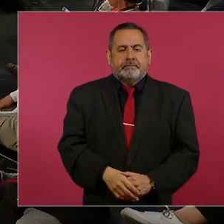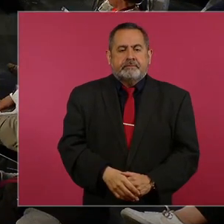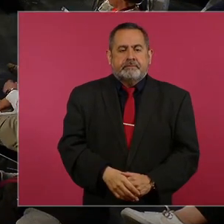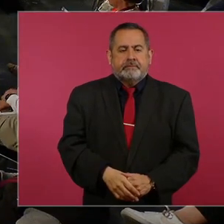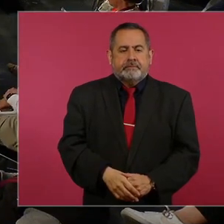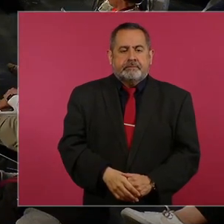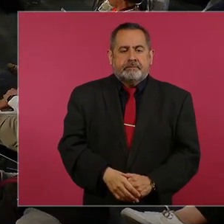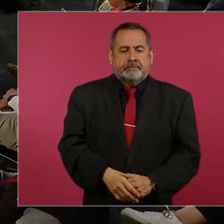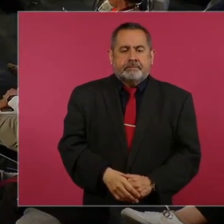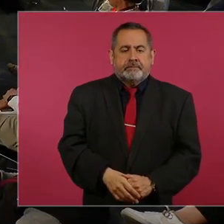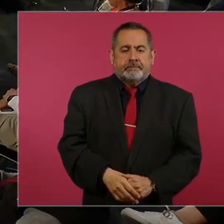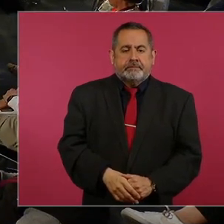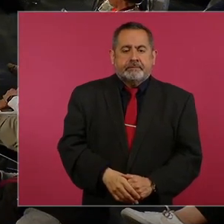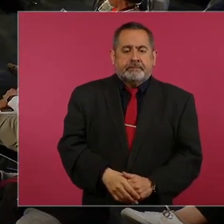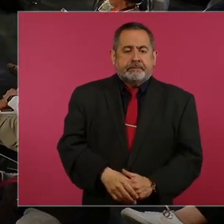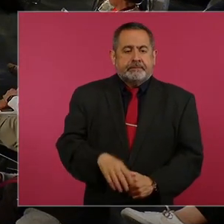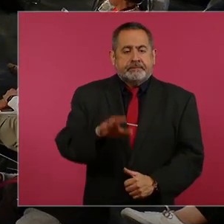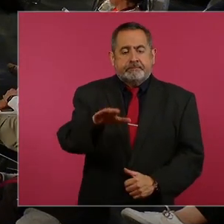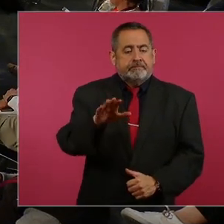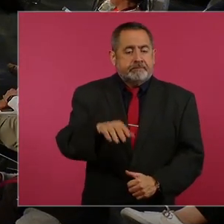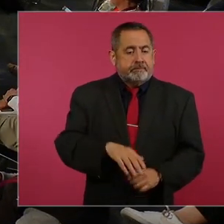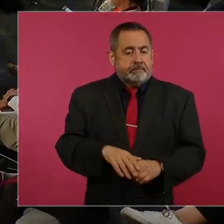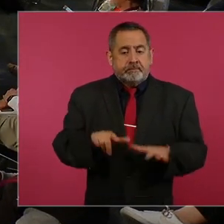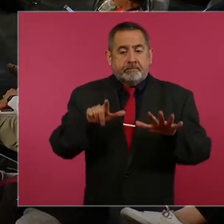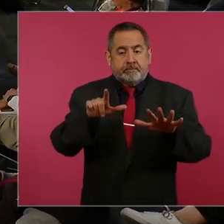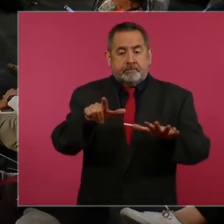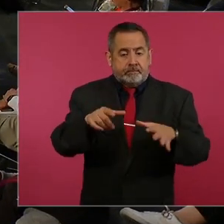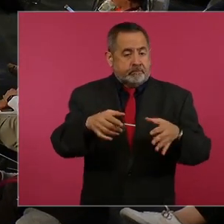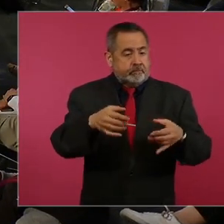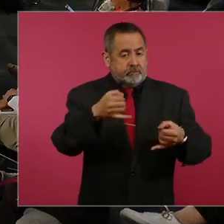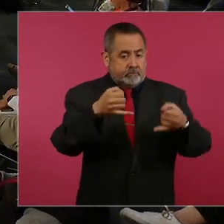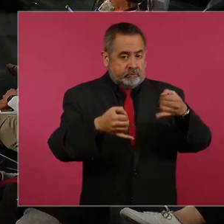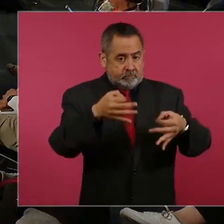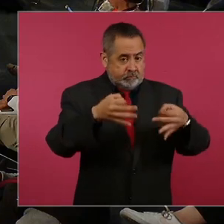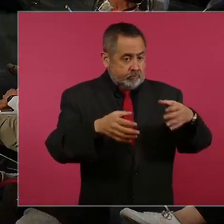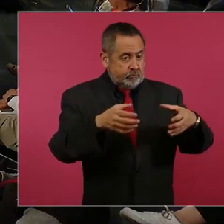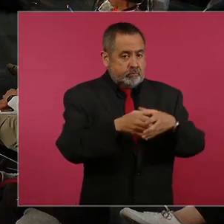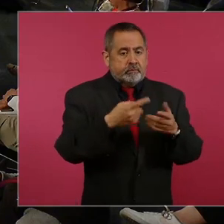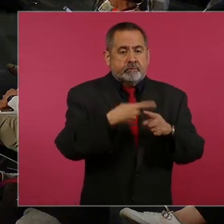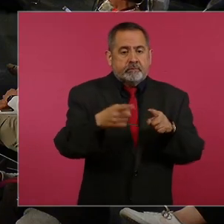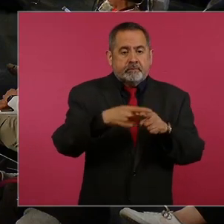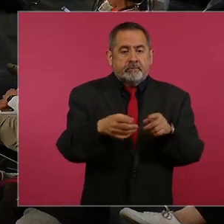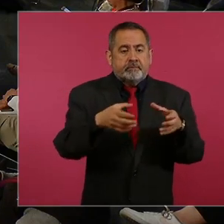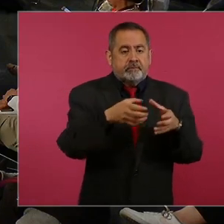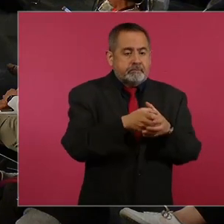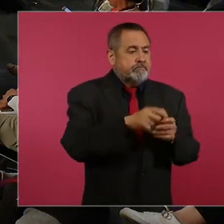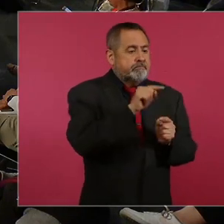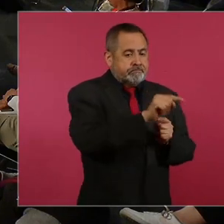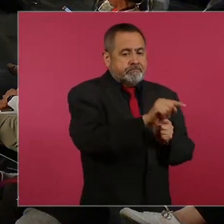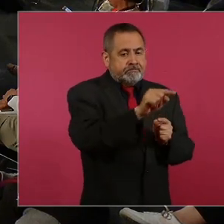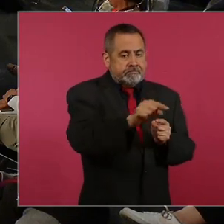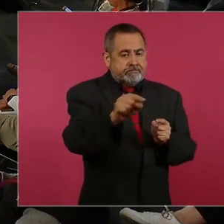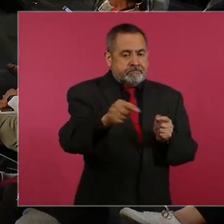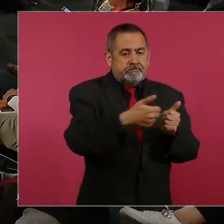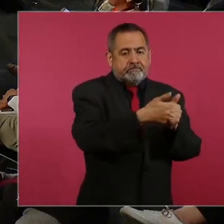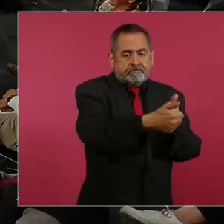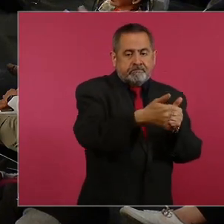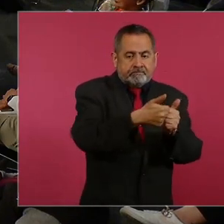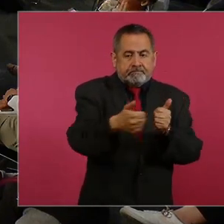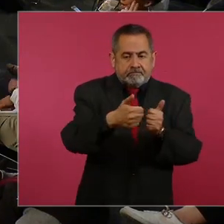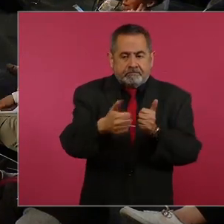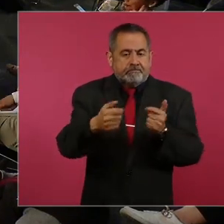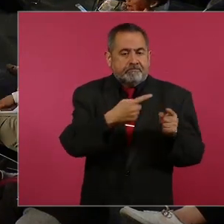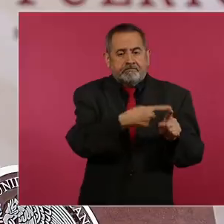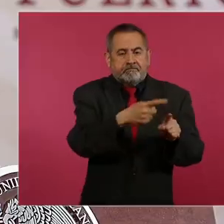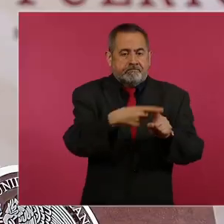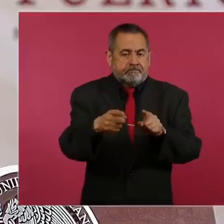Gracias. Los 17 juicios se encuentran en diversos tribunales, colegiados. Esperamos que